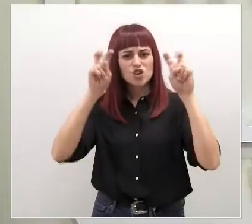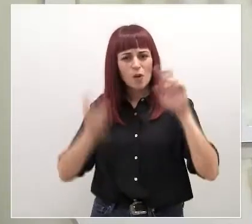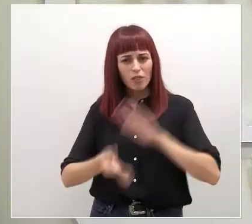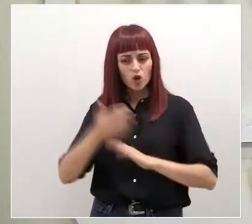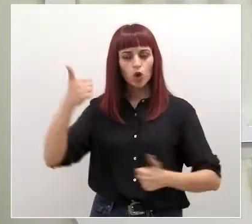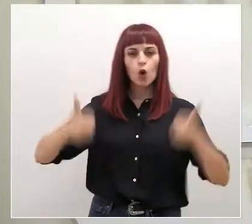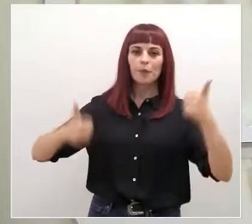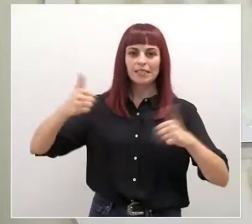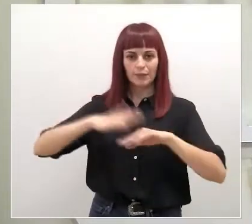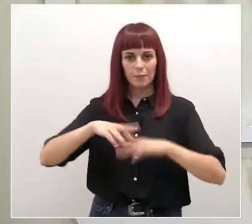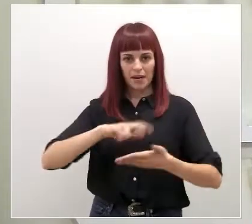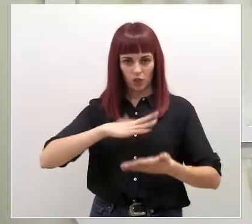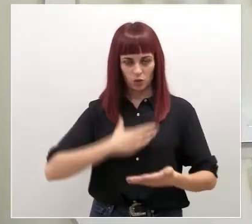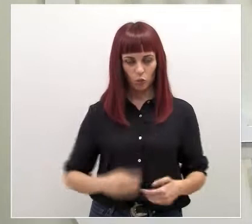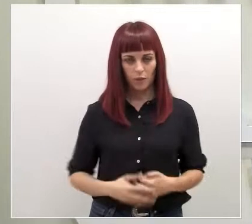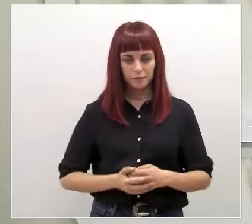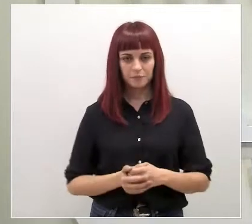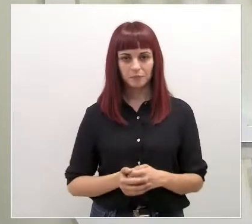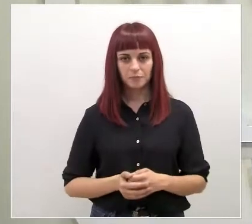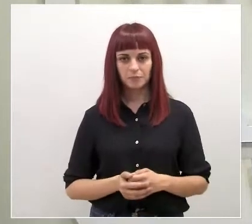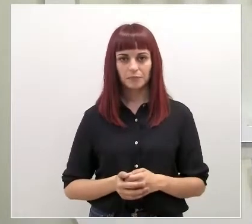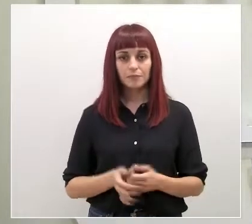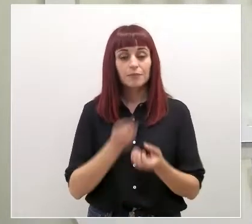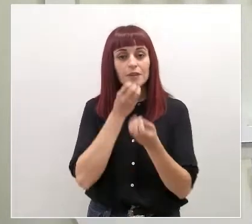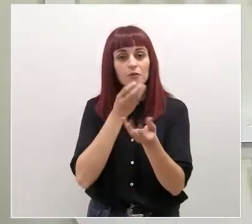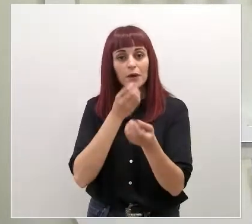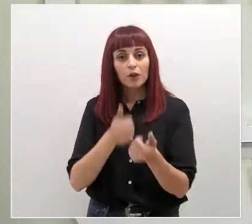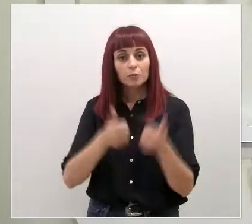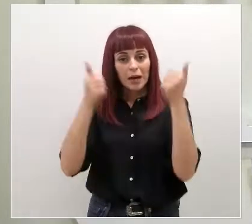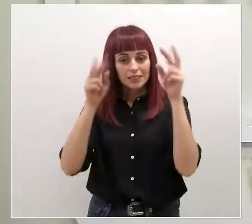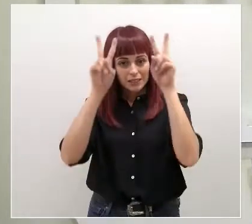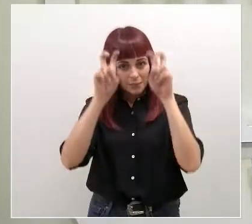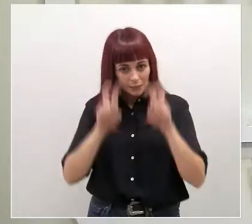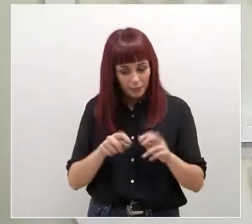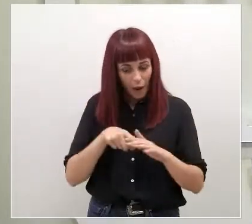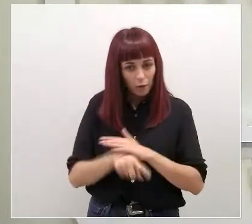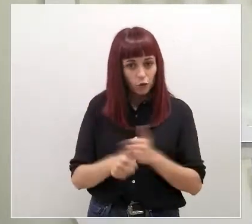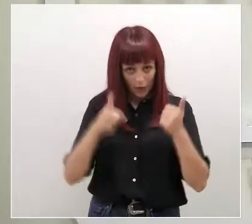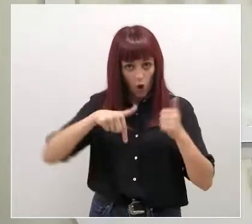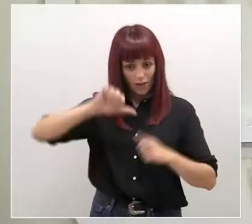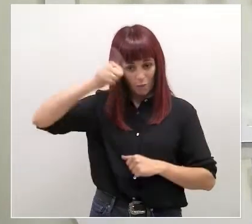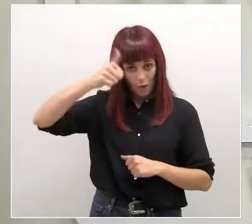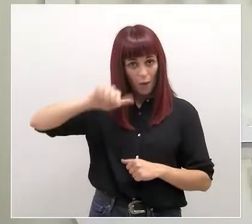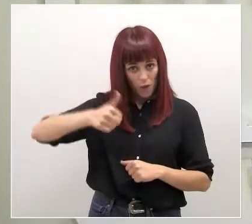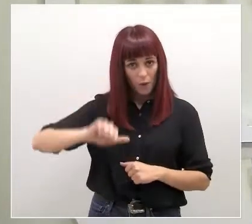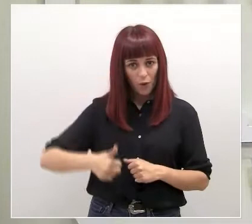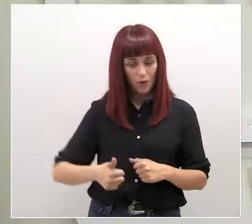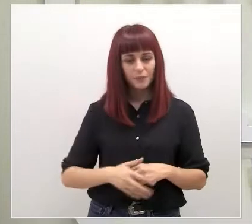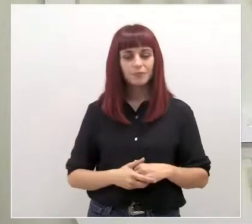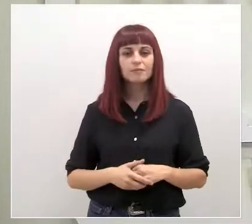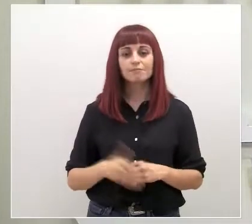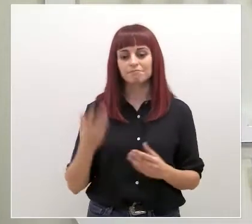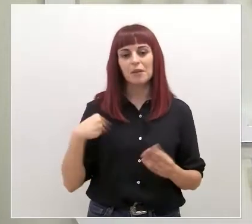competitividad para la región de Murcia. Disponen ya de más información sobre estos asuntos aprobados por el Consejo de Gobierno